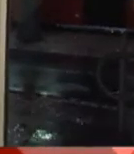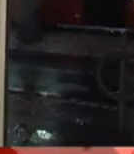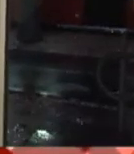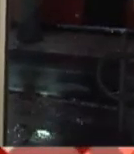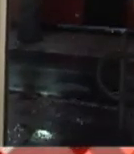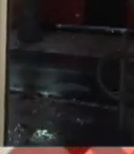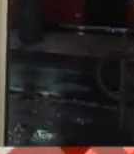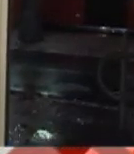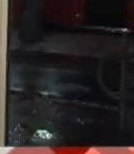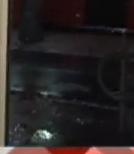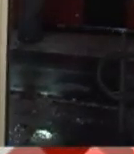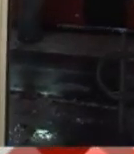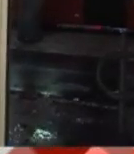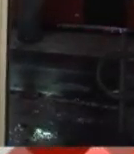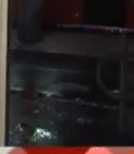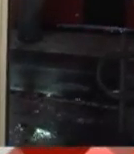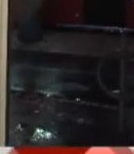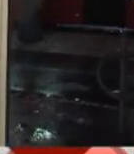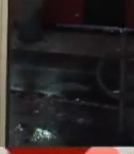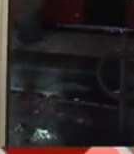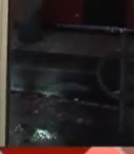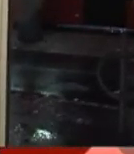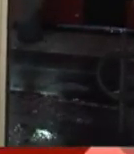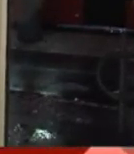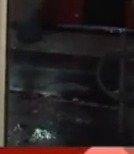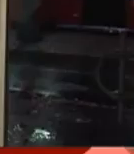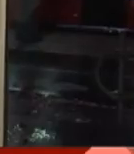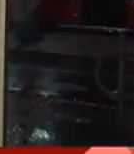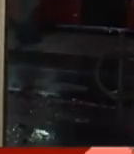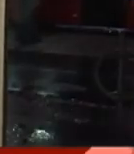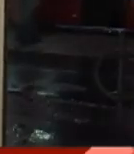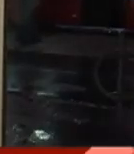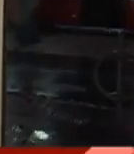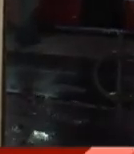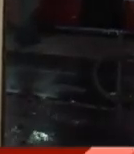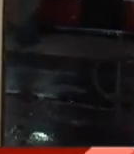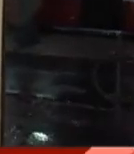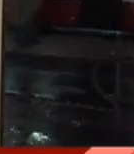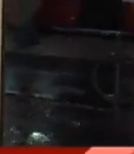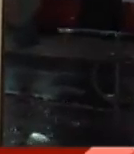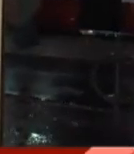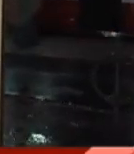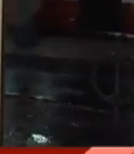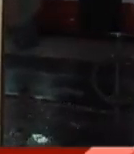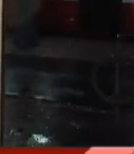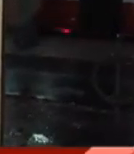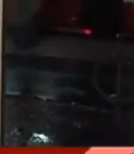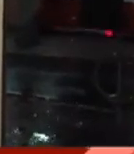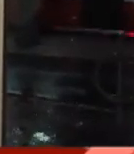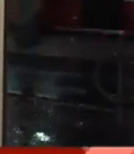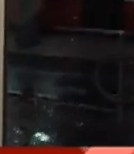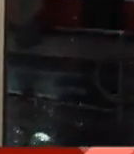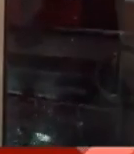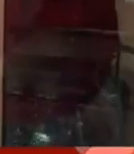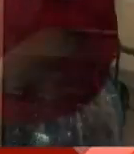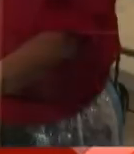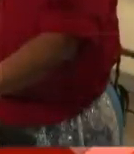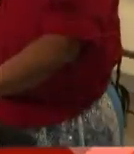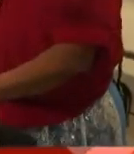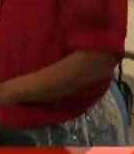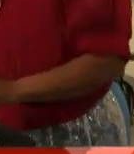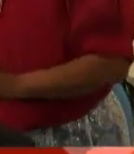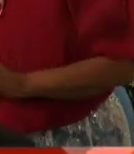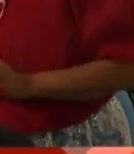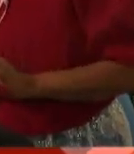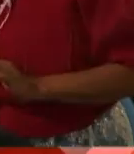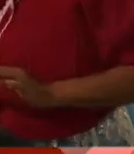elegante, ni Italia, ni nadie más, puros mexicanos. Es un orgullo enorme. La